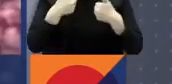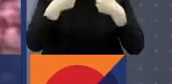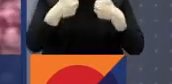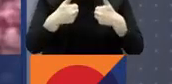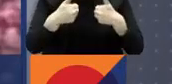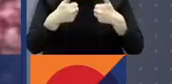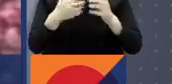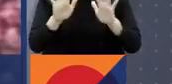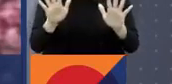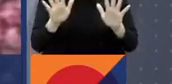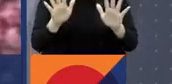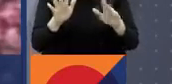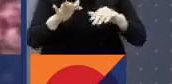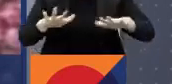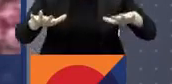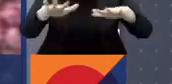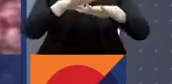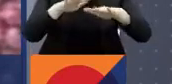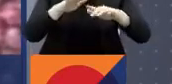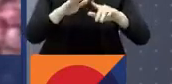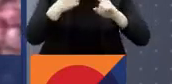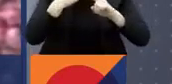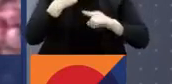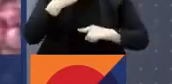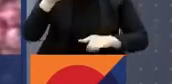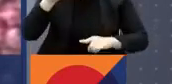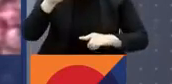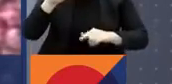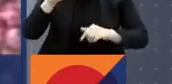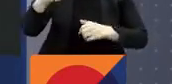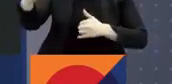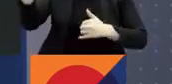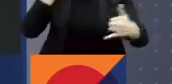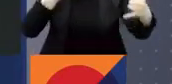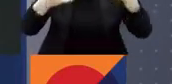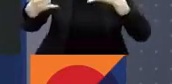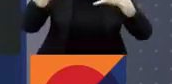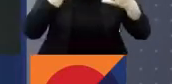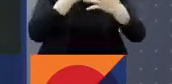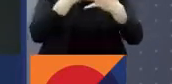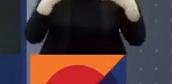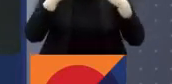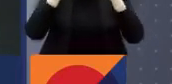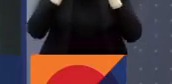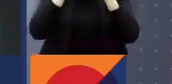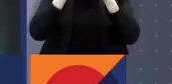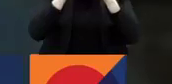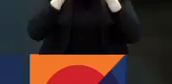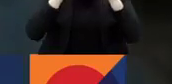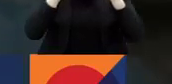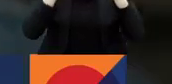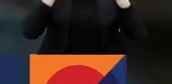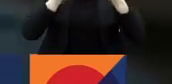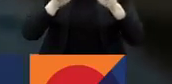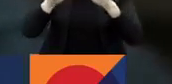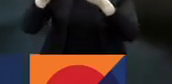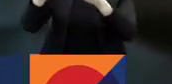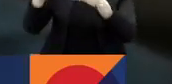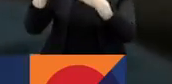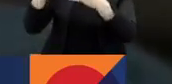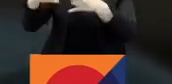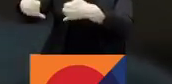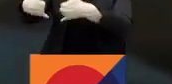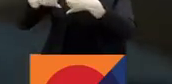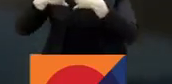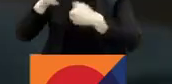diferencia, que es que he tenido muy poco tiempo para dormir, porque te puedo confesar que el sueño de mi vida no era ganarme el premio